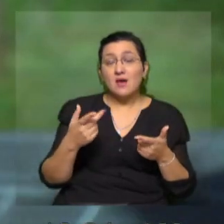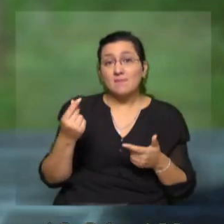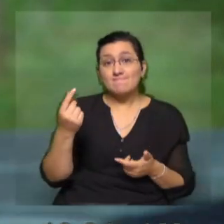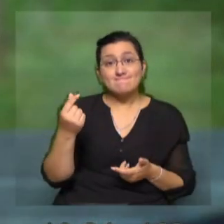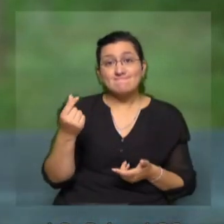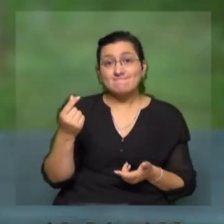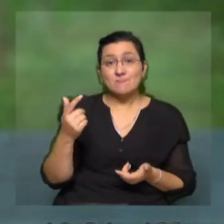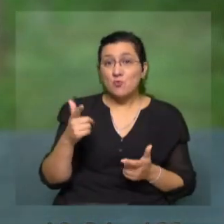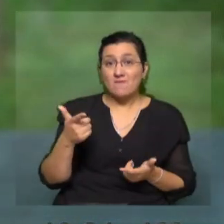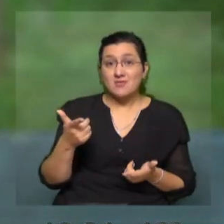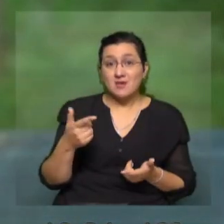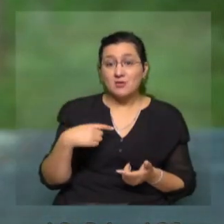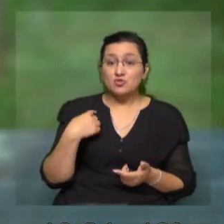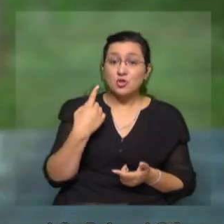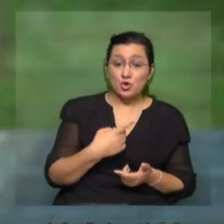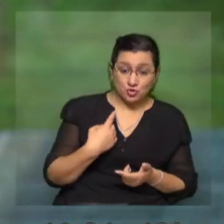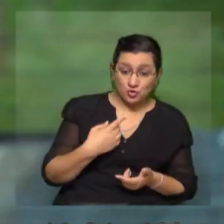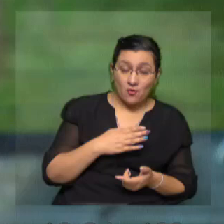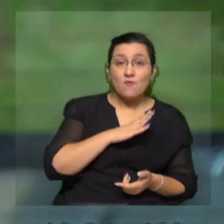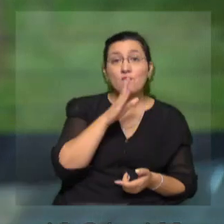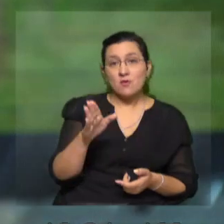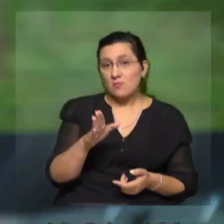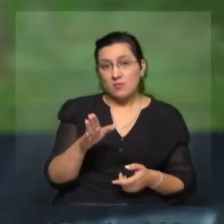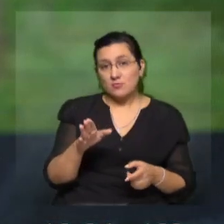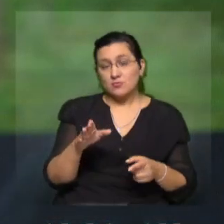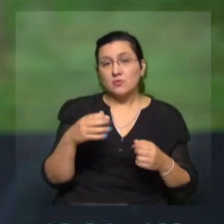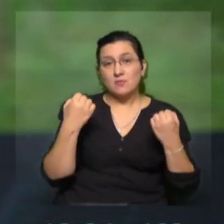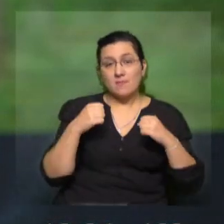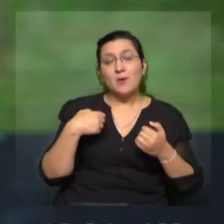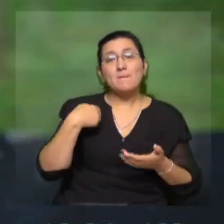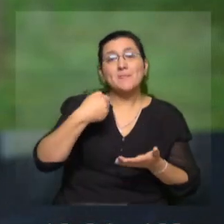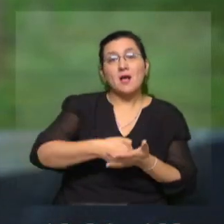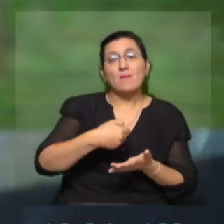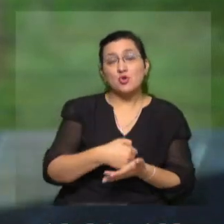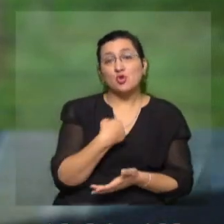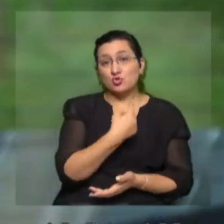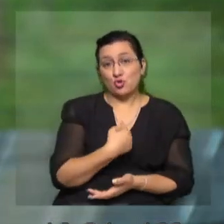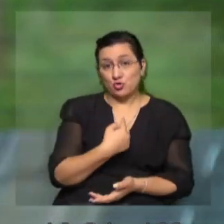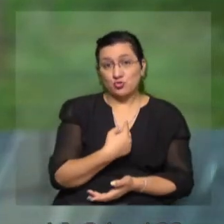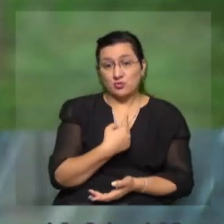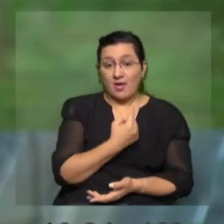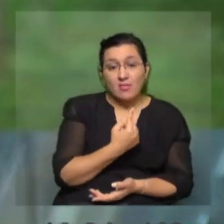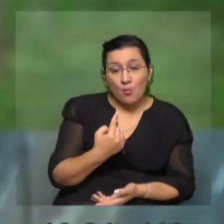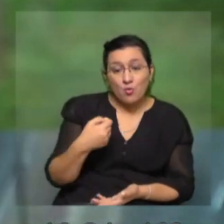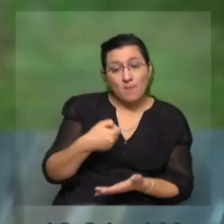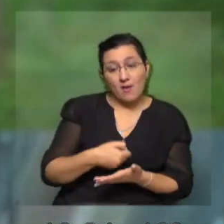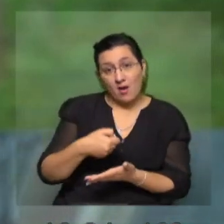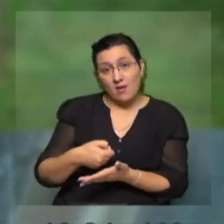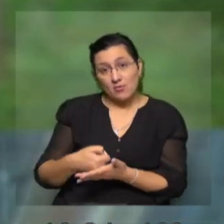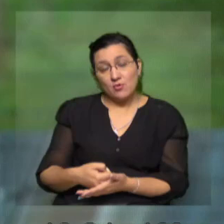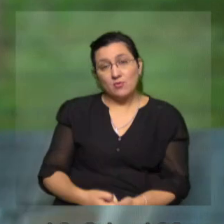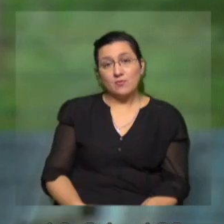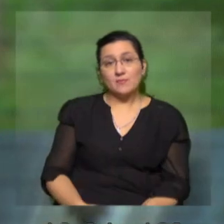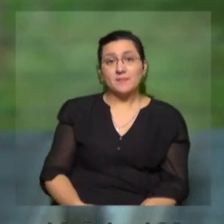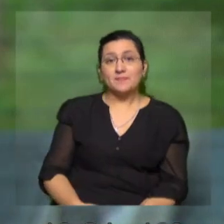la parte económica no. Uh-huh. Entonces nosotros fuimos a concentrar a sí mismos, pagando nosotros. Pero uno llevando un poquito de